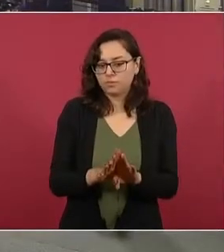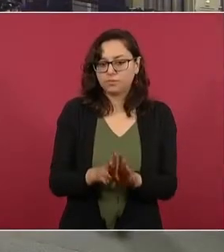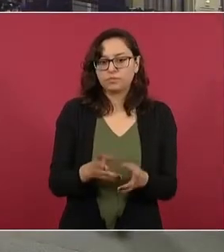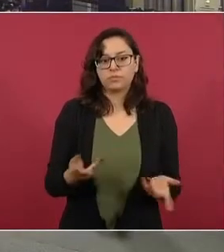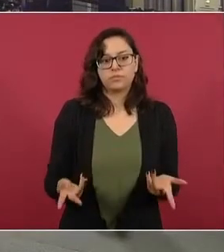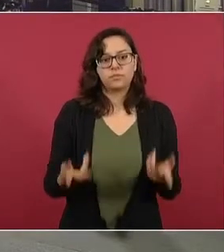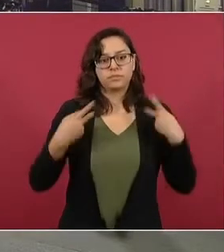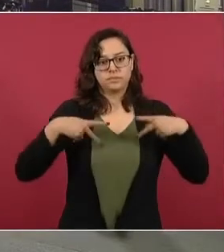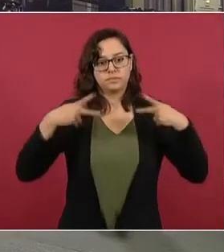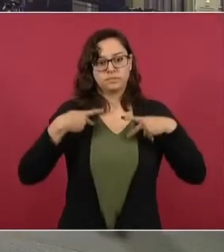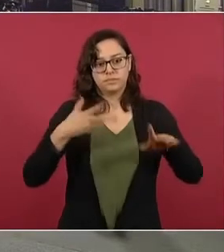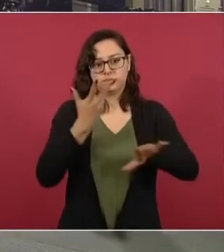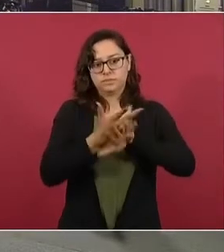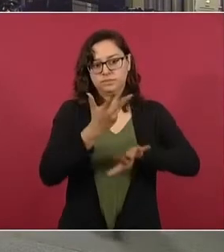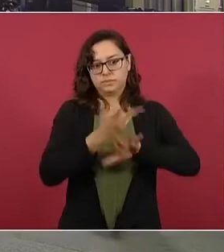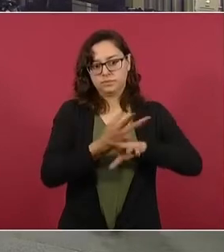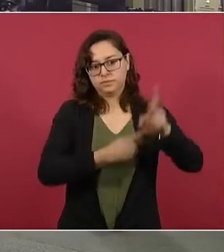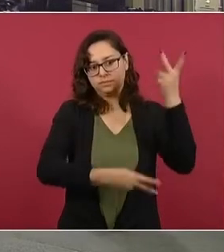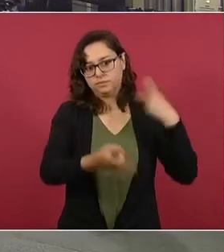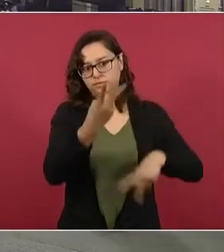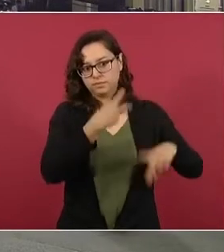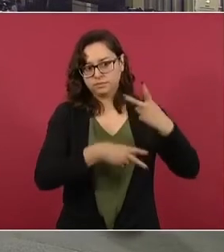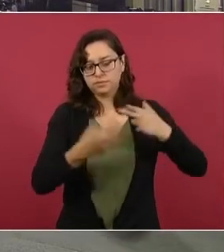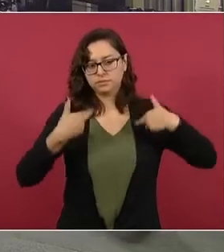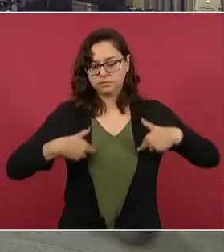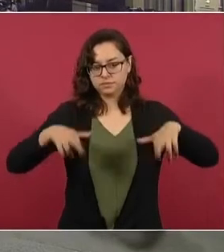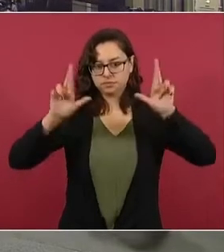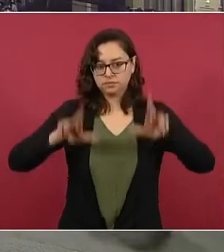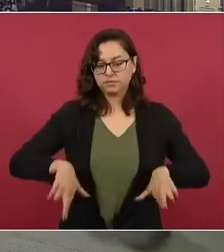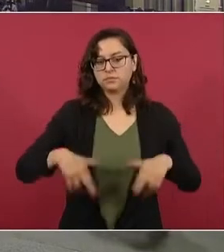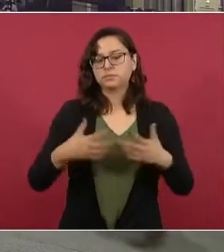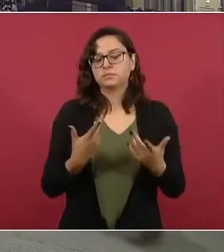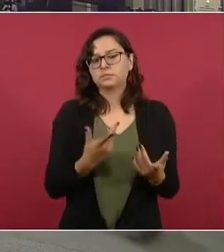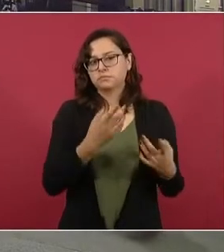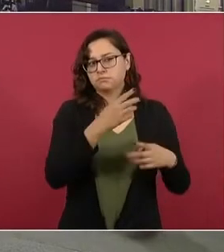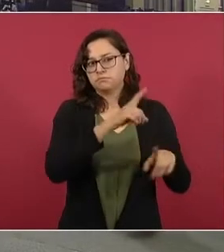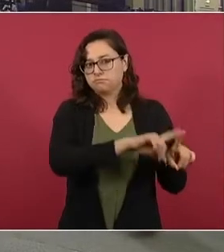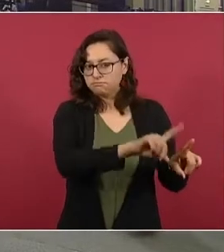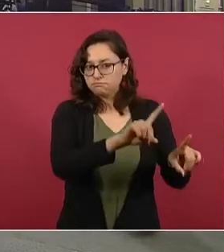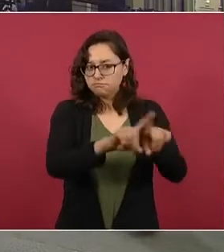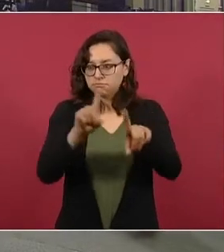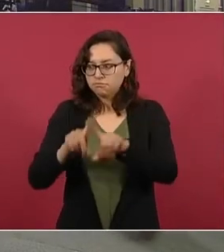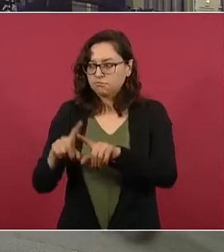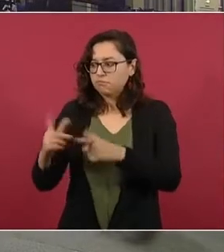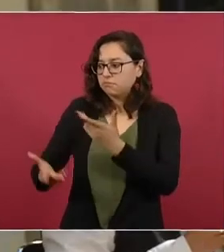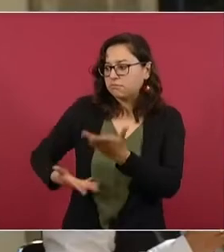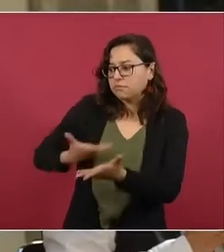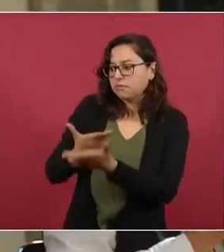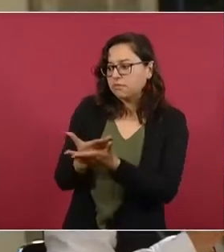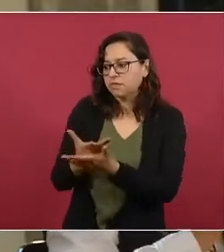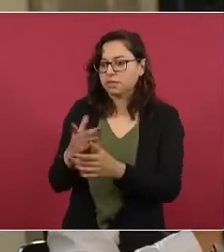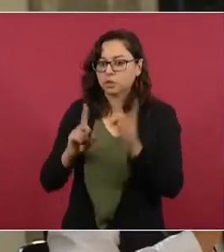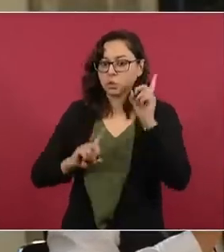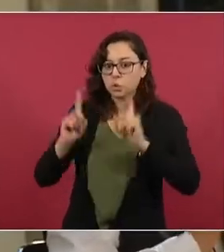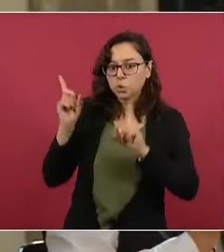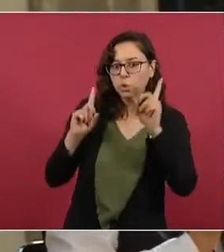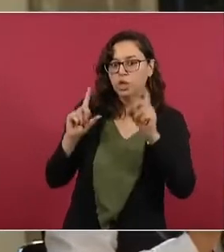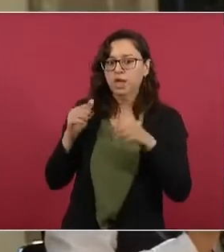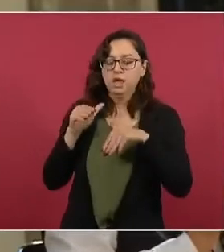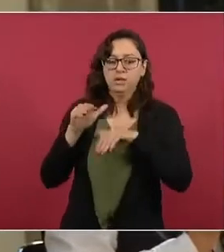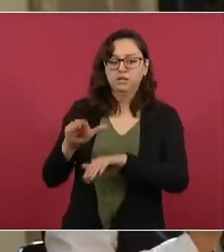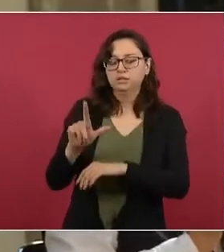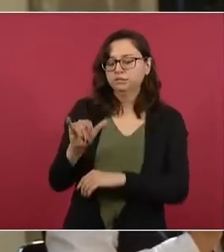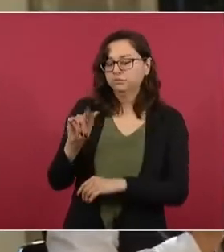los estadounidenses, que estuvo el enviado del clima y los empresarios, si le plantearon alguna inquietud sobre el tema del